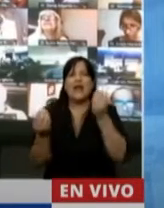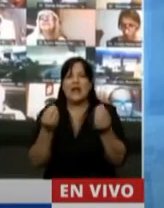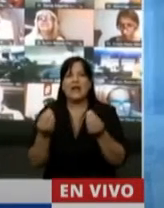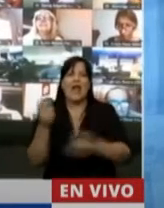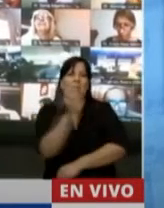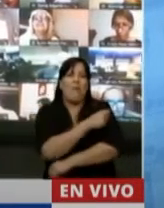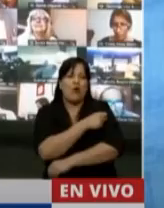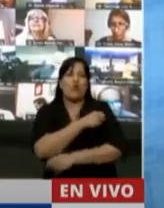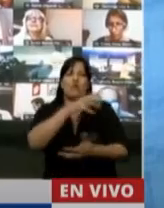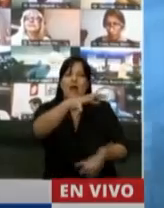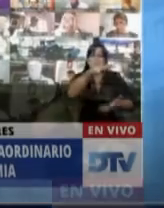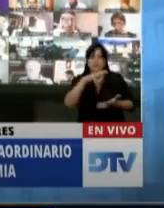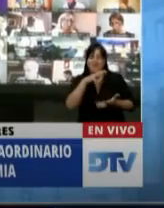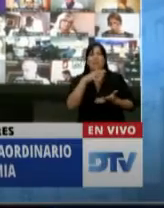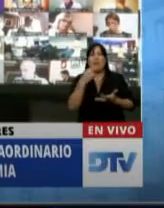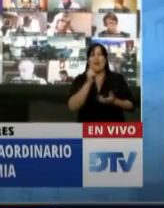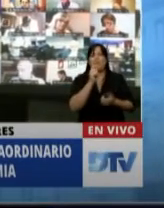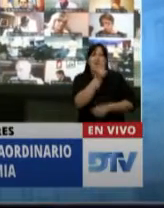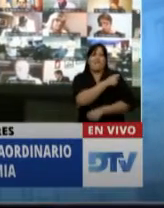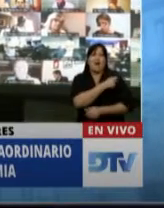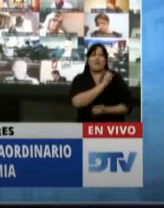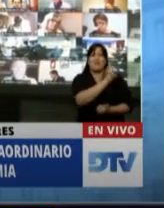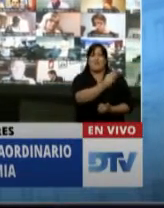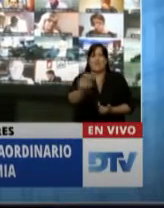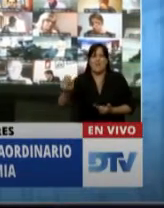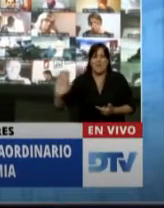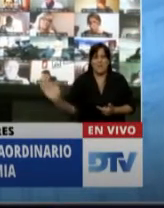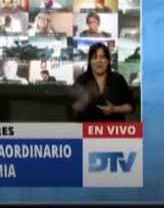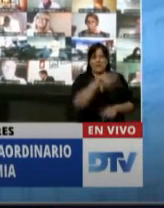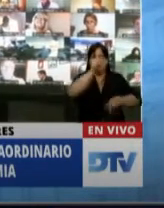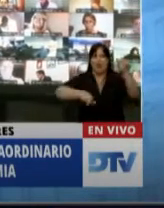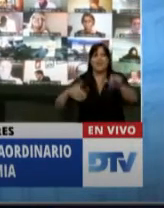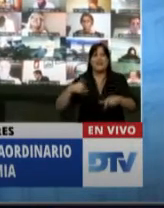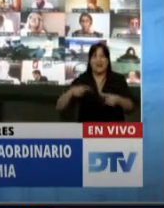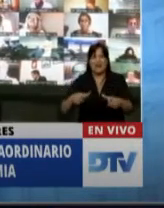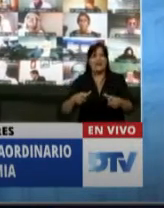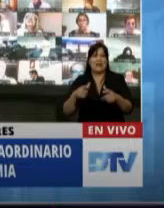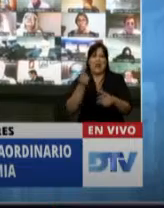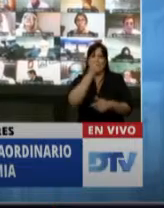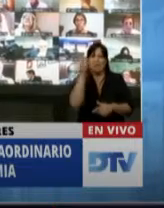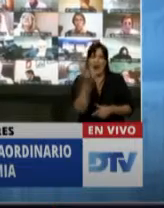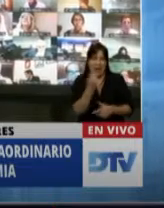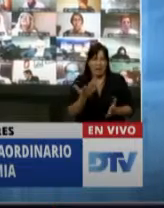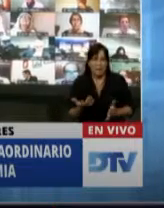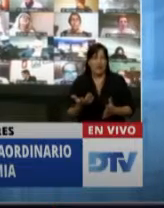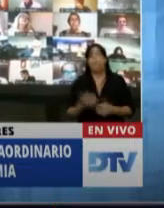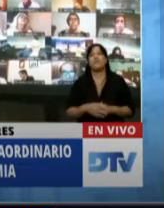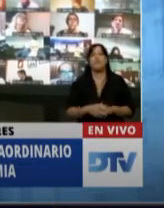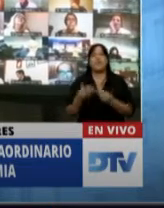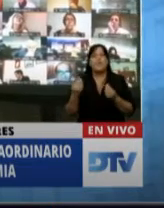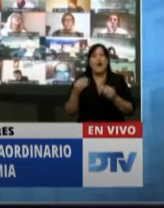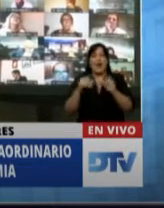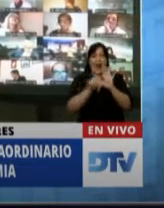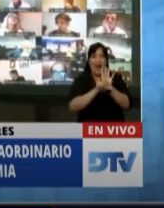y que con eso signifique también seguir pensando en un Estado inclusivo, en un Estado que viene también a reparar desigualdades y